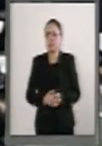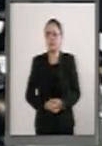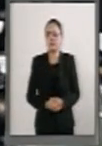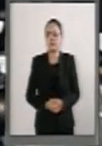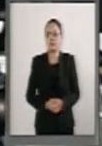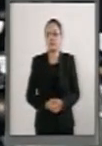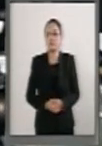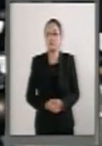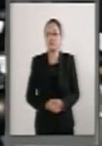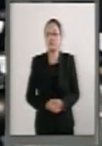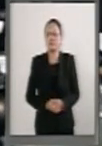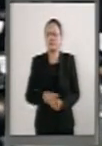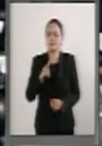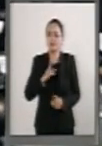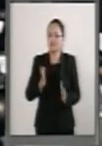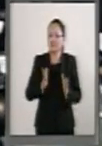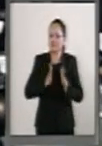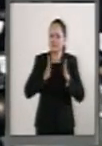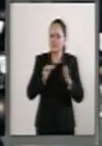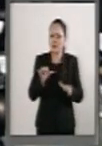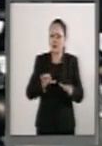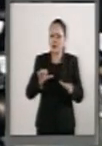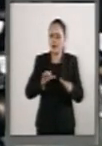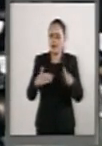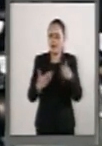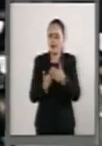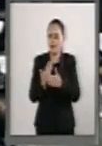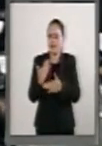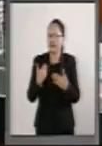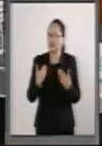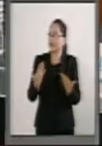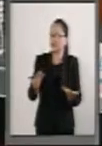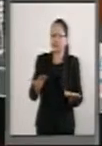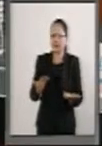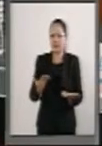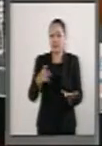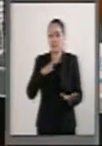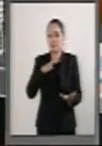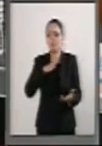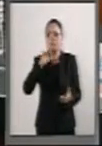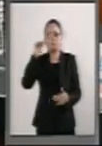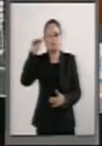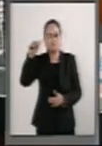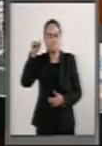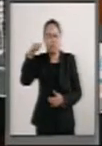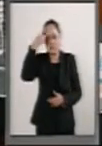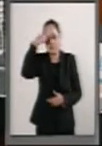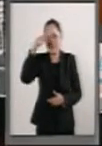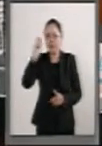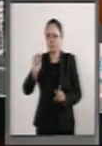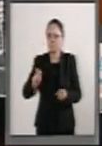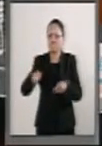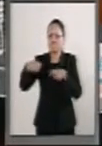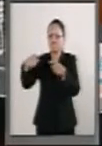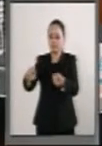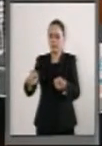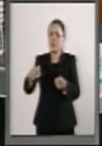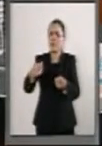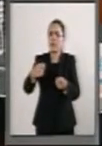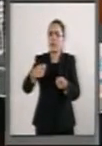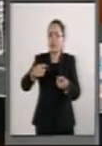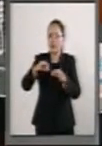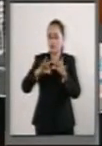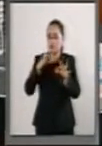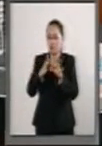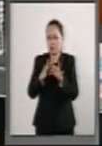con sorpresa nos enteramos esta mañana de que ha sido invitada a cumplir una